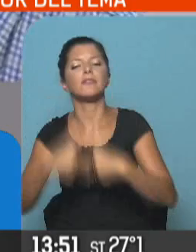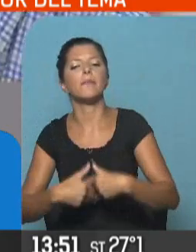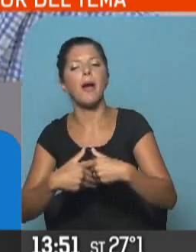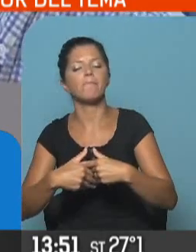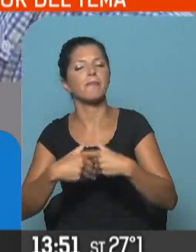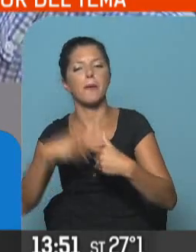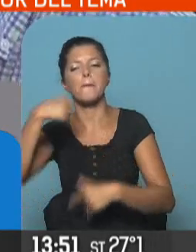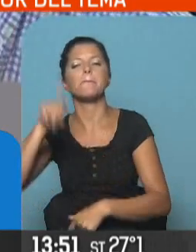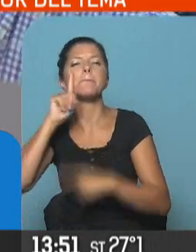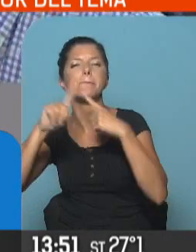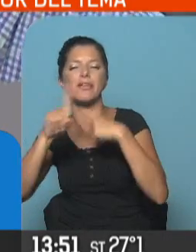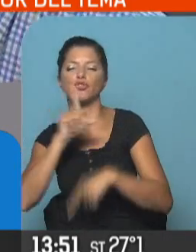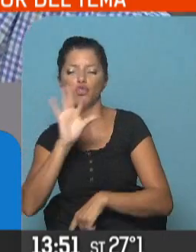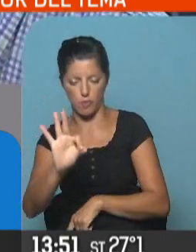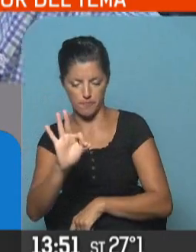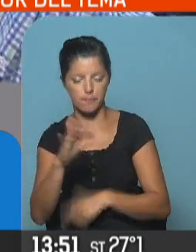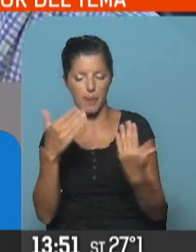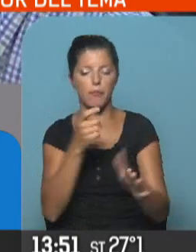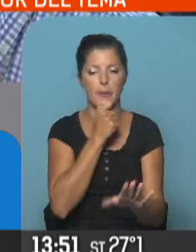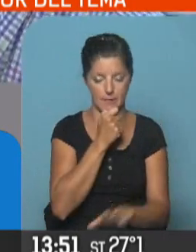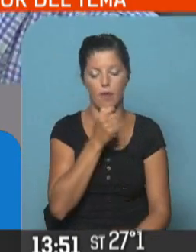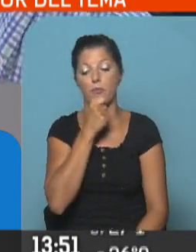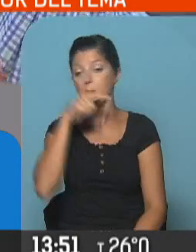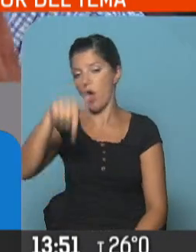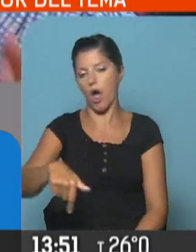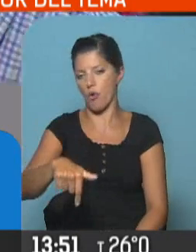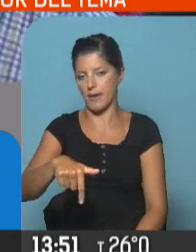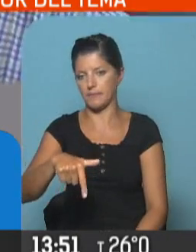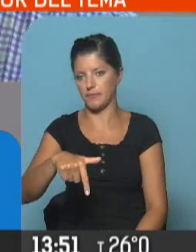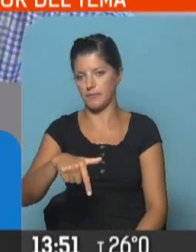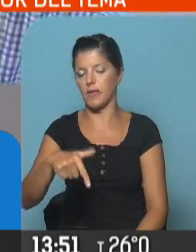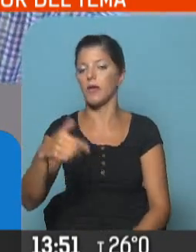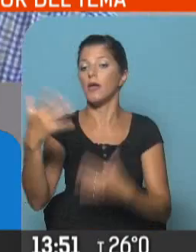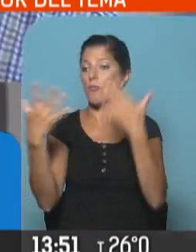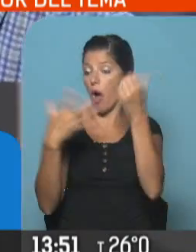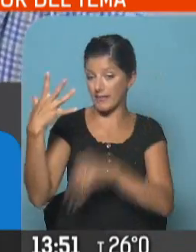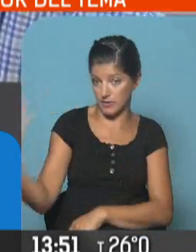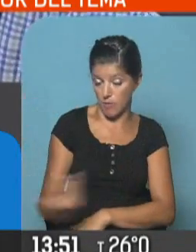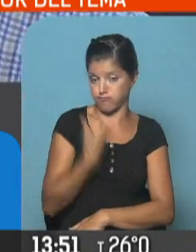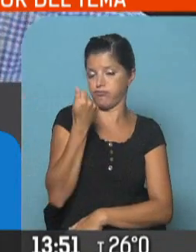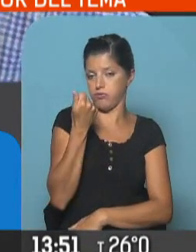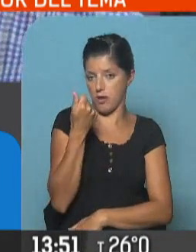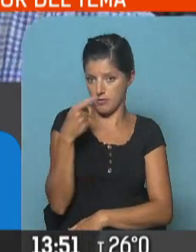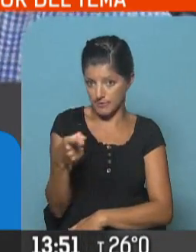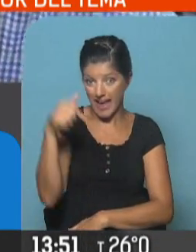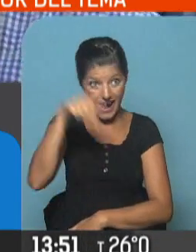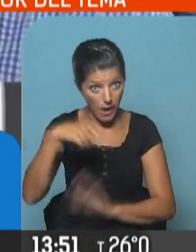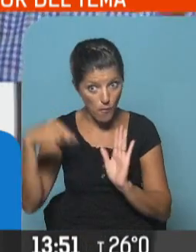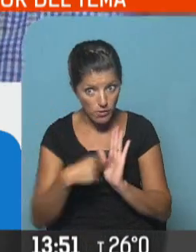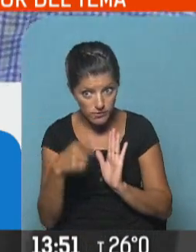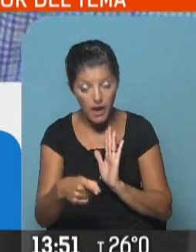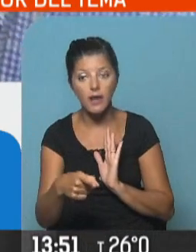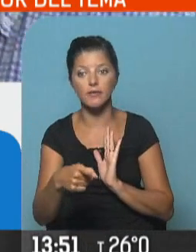ponerte un ejemplo, si en este momento alguien te atropella o ves un incidente de ese tipo acá en Buenos Aires lo más probable